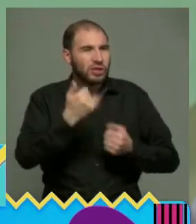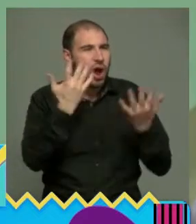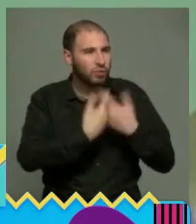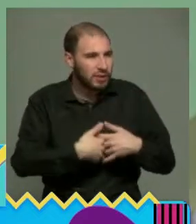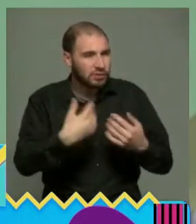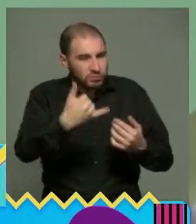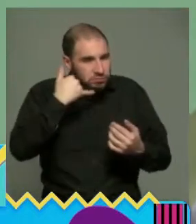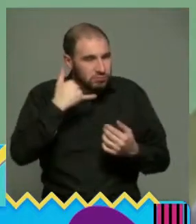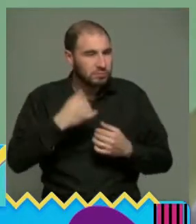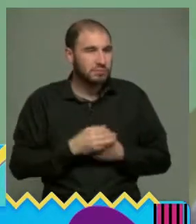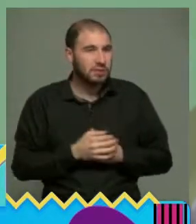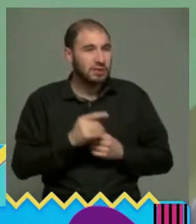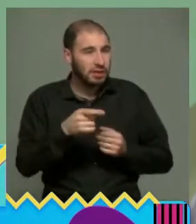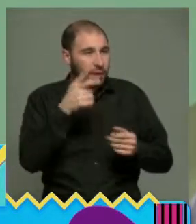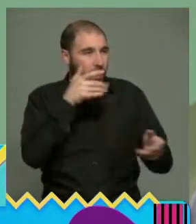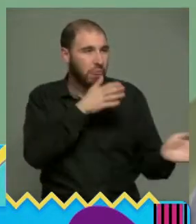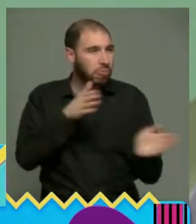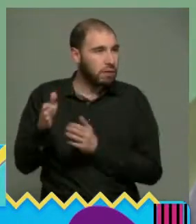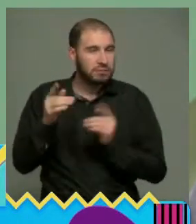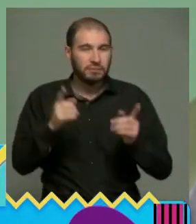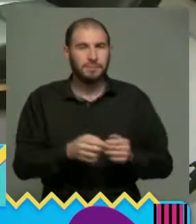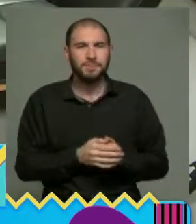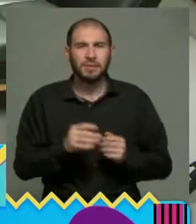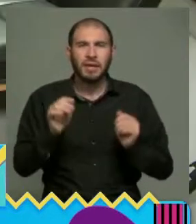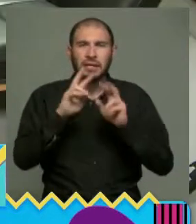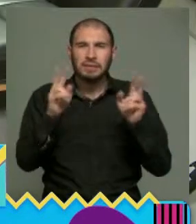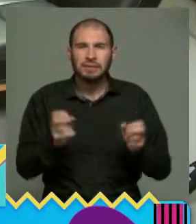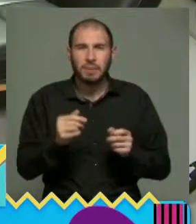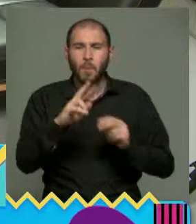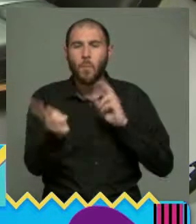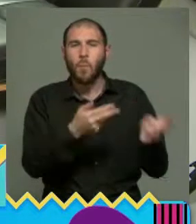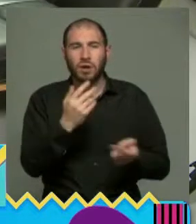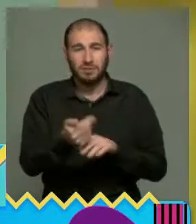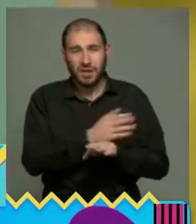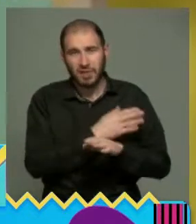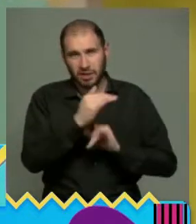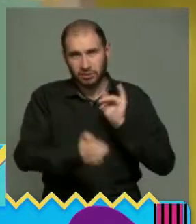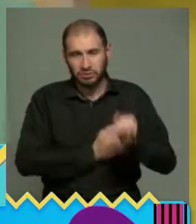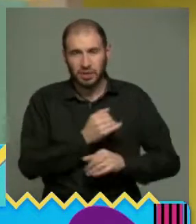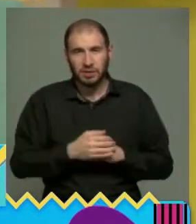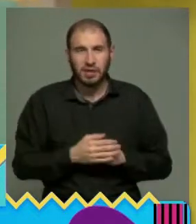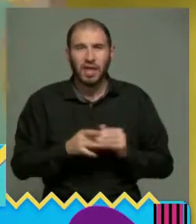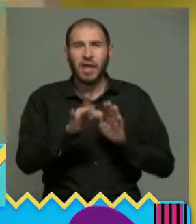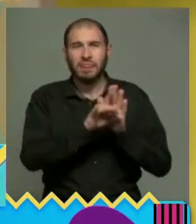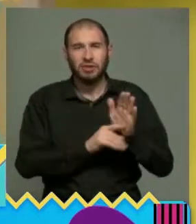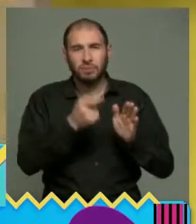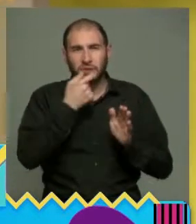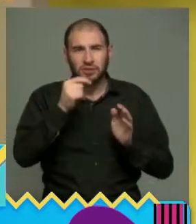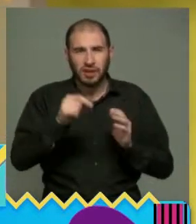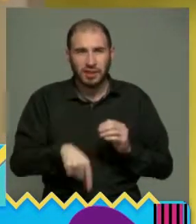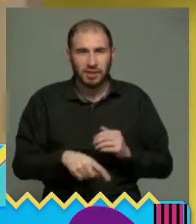automático también distraen al conductor. Con respecto a la cantidad de muertes que recién lo mencionaba, que la verdad que los datos en Mendoza